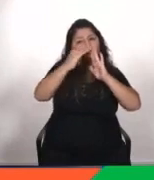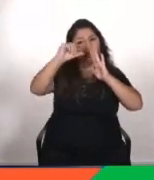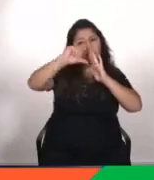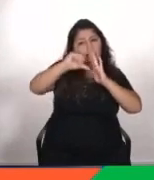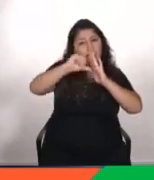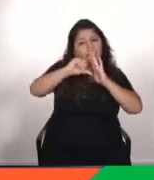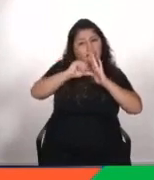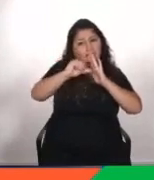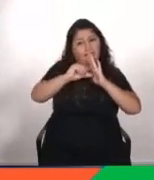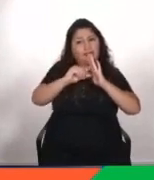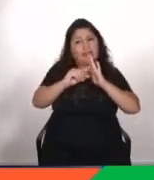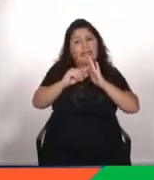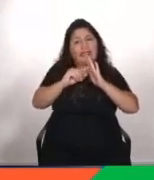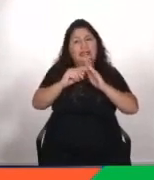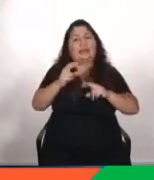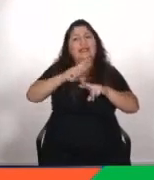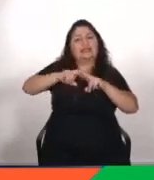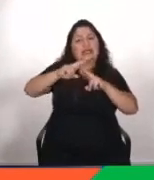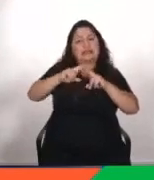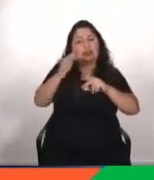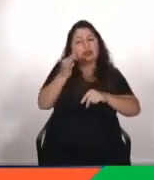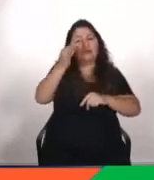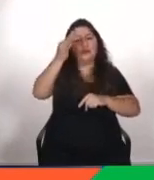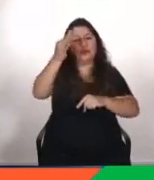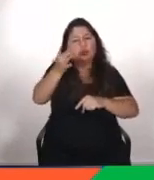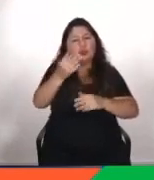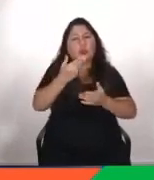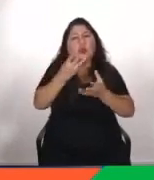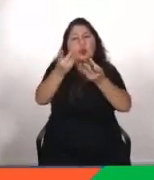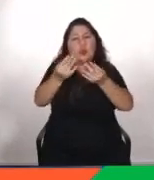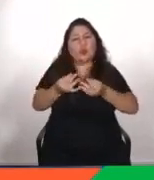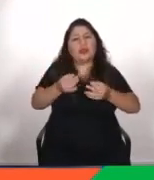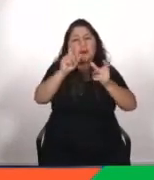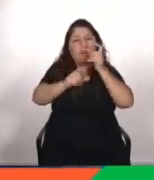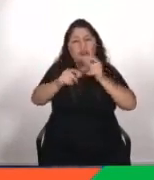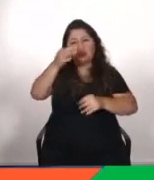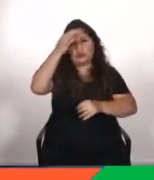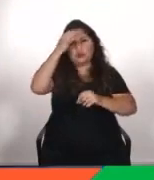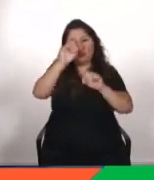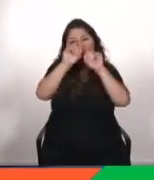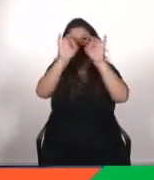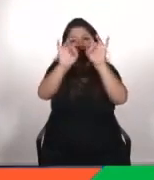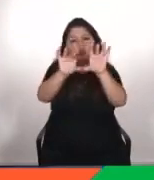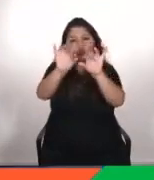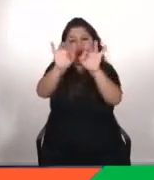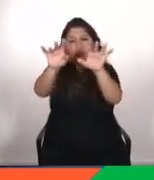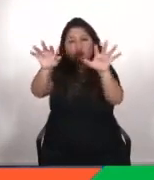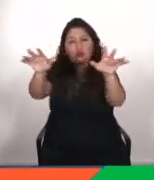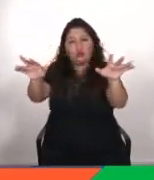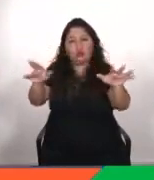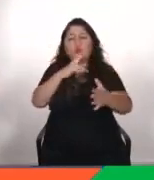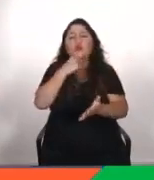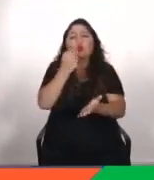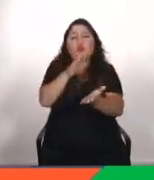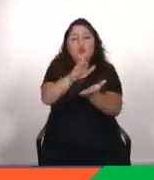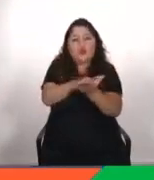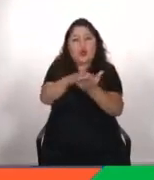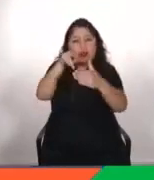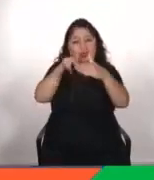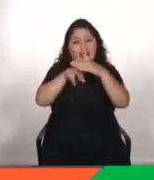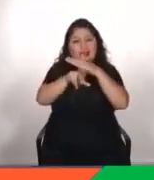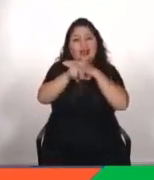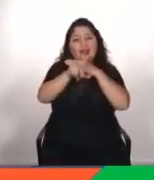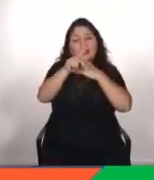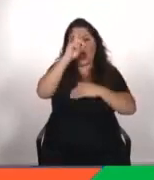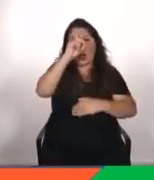confinamiento, se hacen predicciones de contagios, de ingresos hospitalarios, de fallecimientos, etcétera. Se hacen